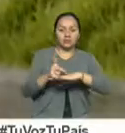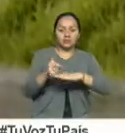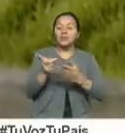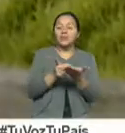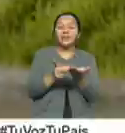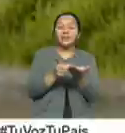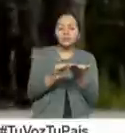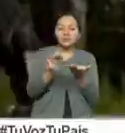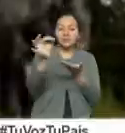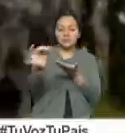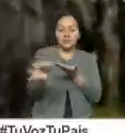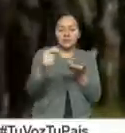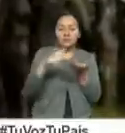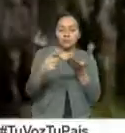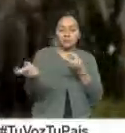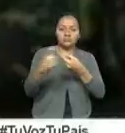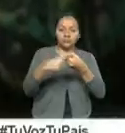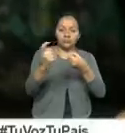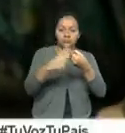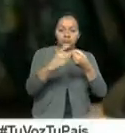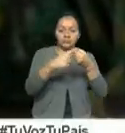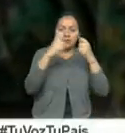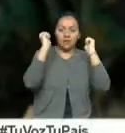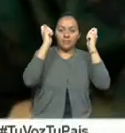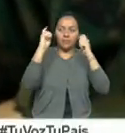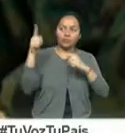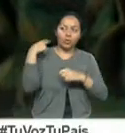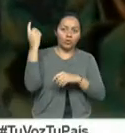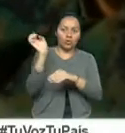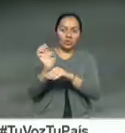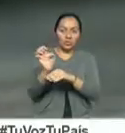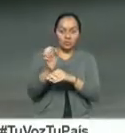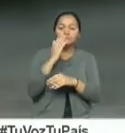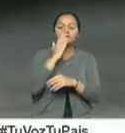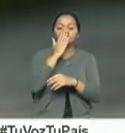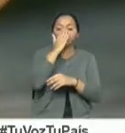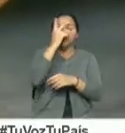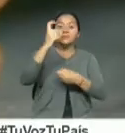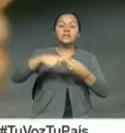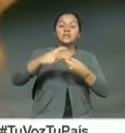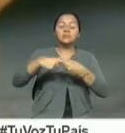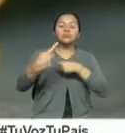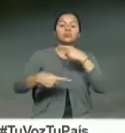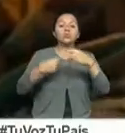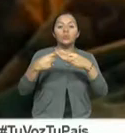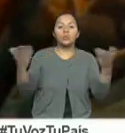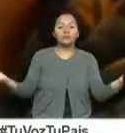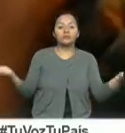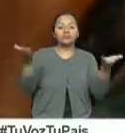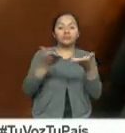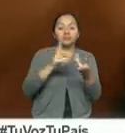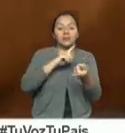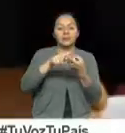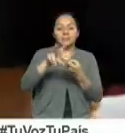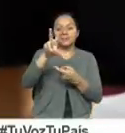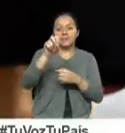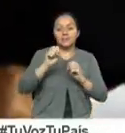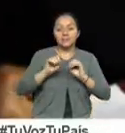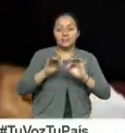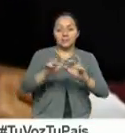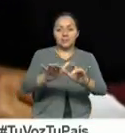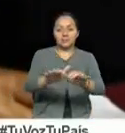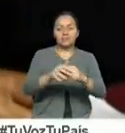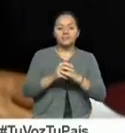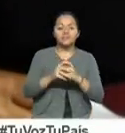de educación habilitadas para esta campaña a nivel nacional. Las inscripciones se receptarán hasta el 30 de septiembre.